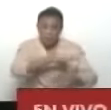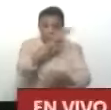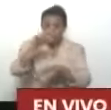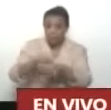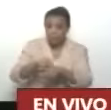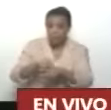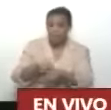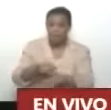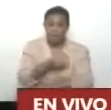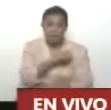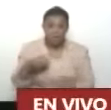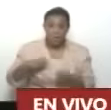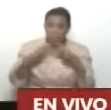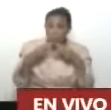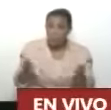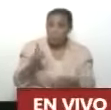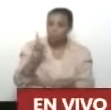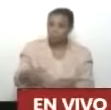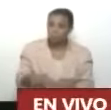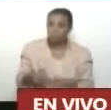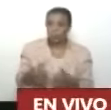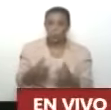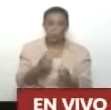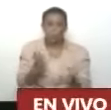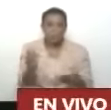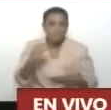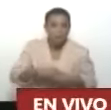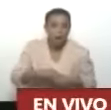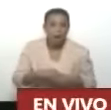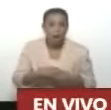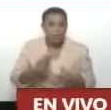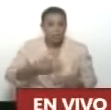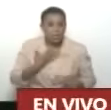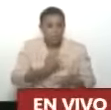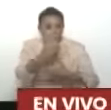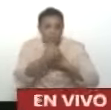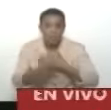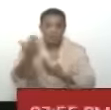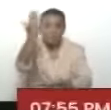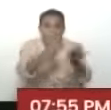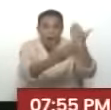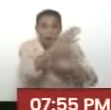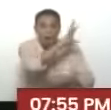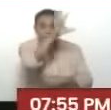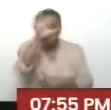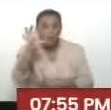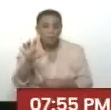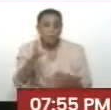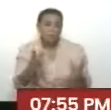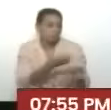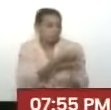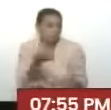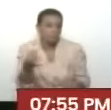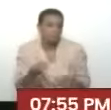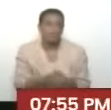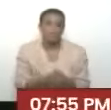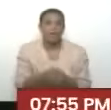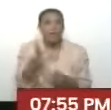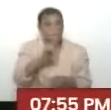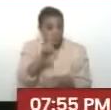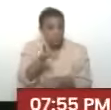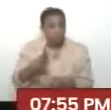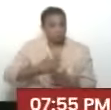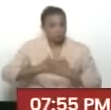nacionales. Y además, de manera complementaria, lo que se trae importado también, máxima calidad mundial. Venezuela ha sido